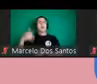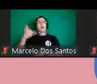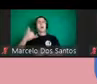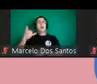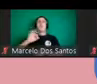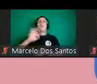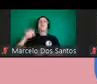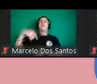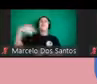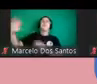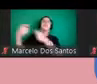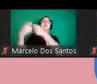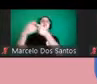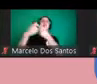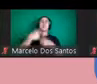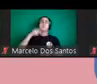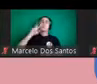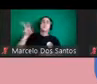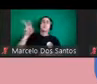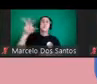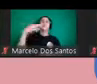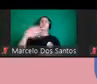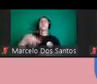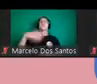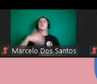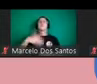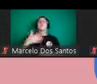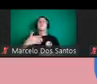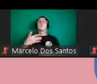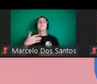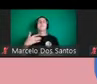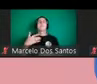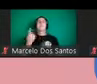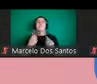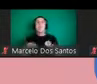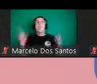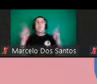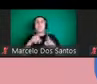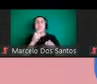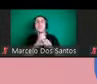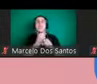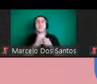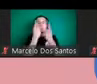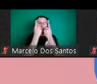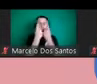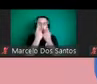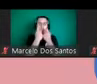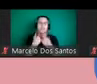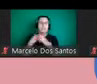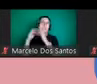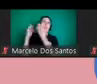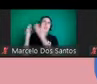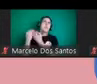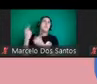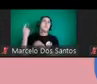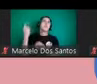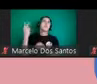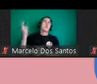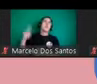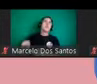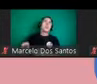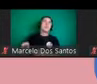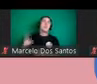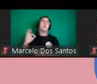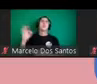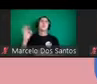discapacidad que han tenido que regresar estando en una situación de repente de duelo o situación familiar económica difícil.